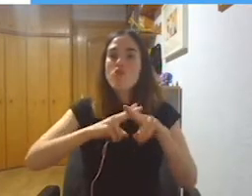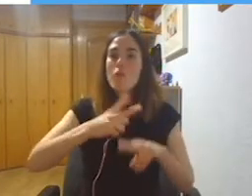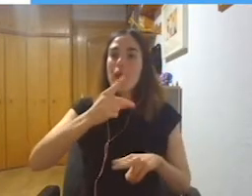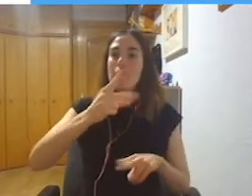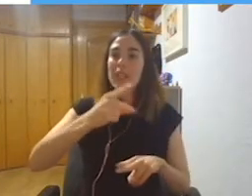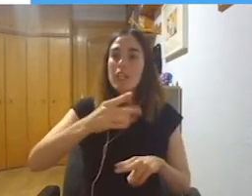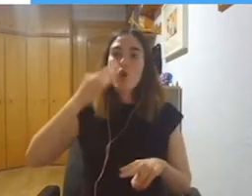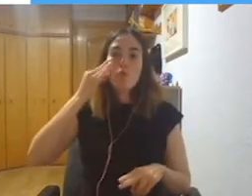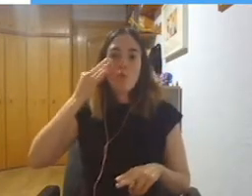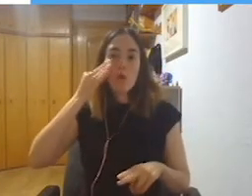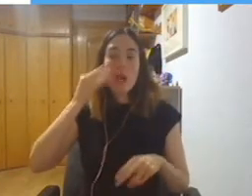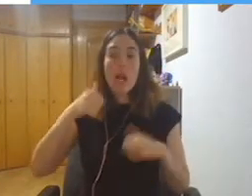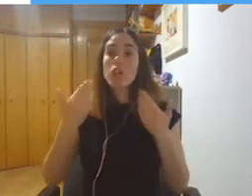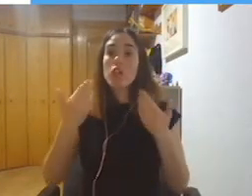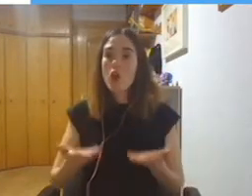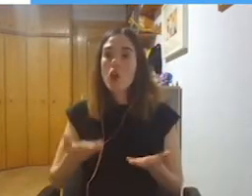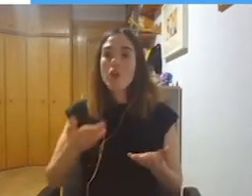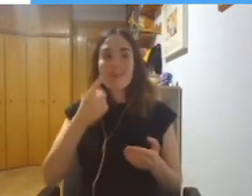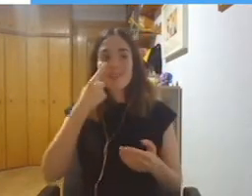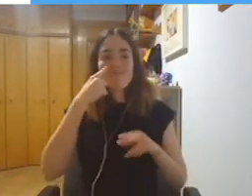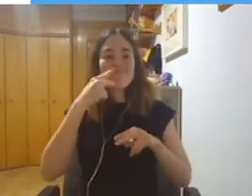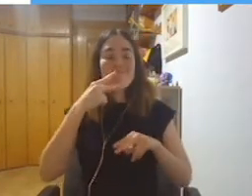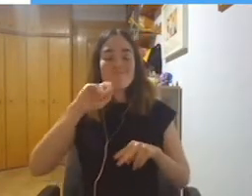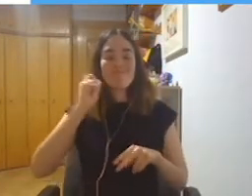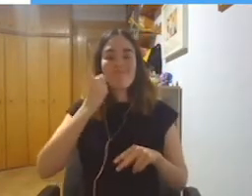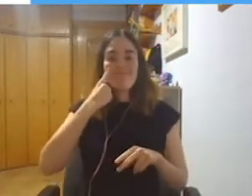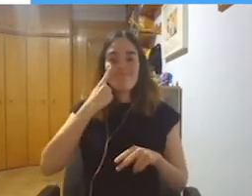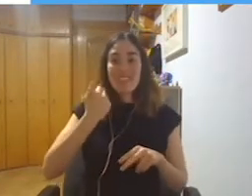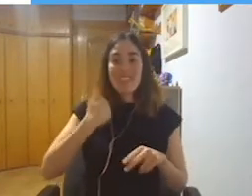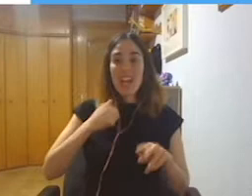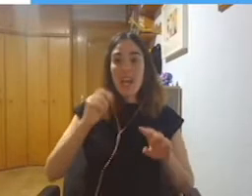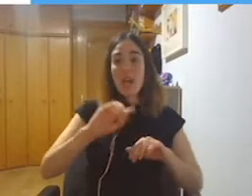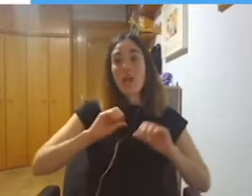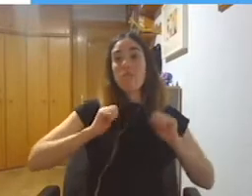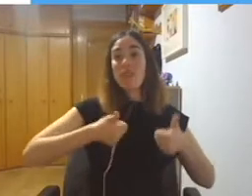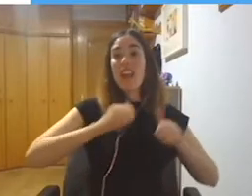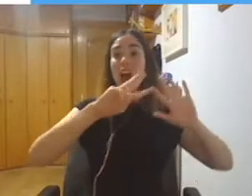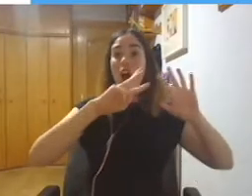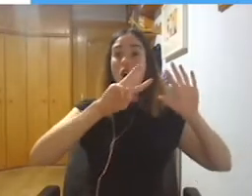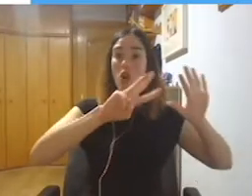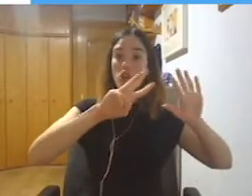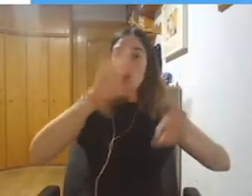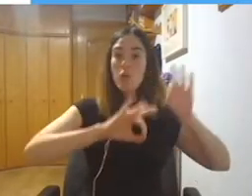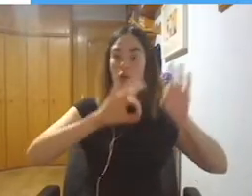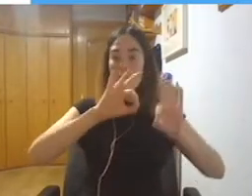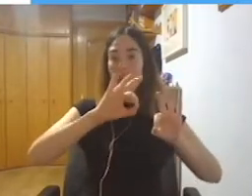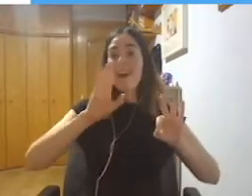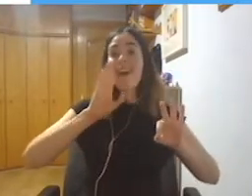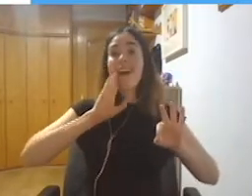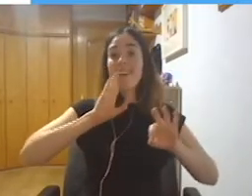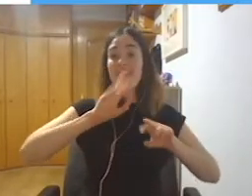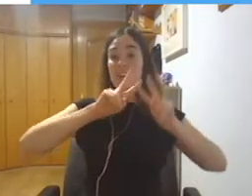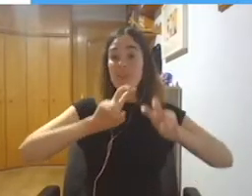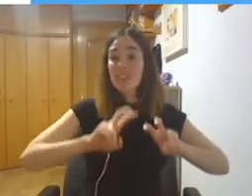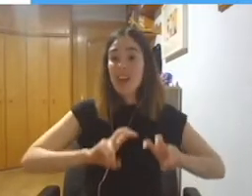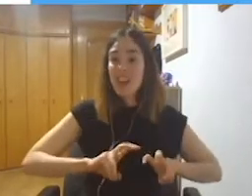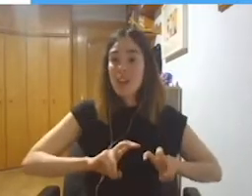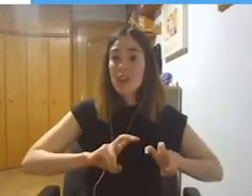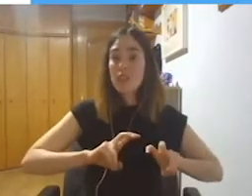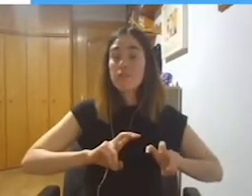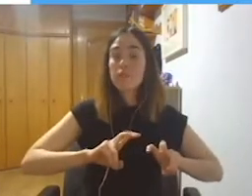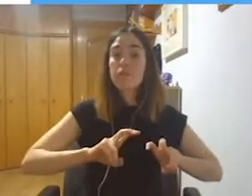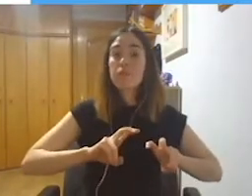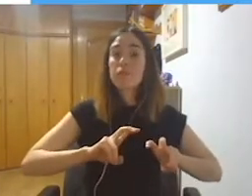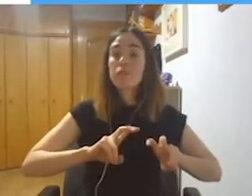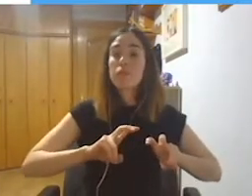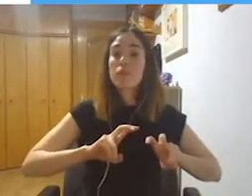crecimiento año tras año, empezando por un 8% en los 80, como decían las investigadoras Fagoaga